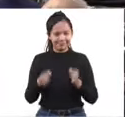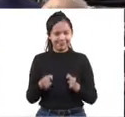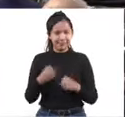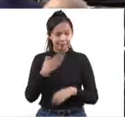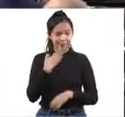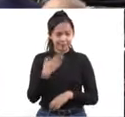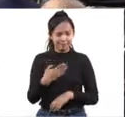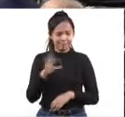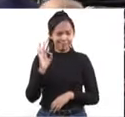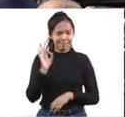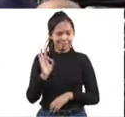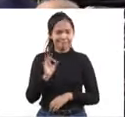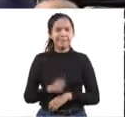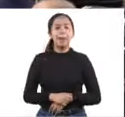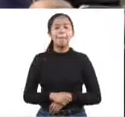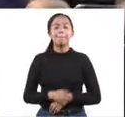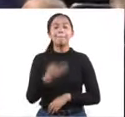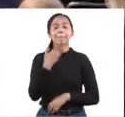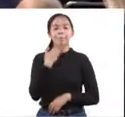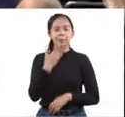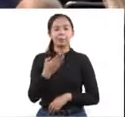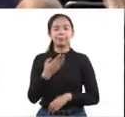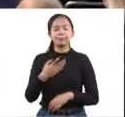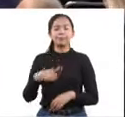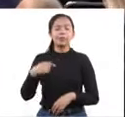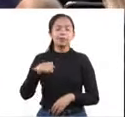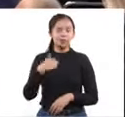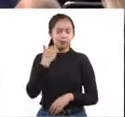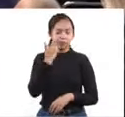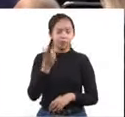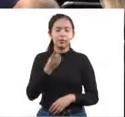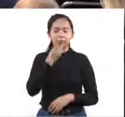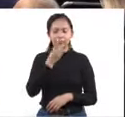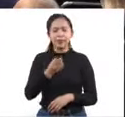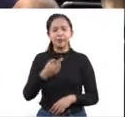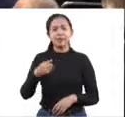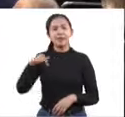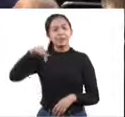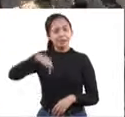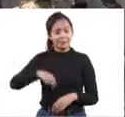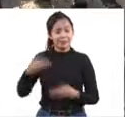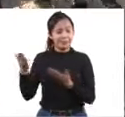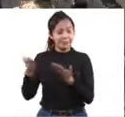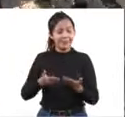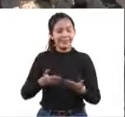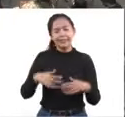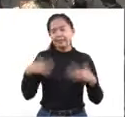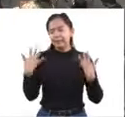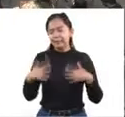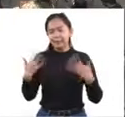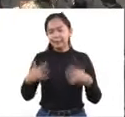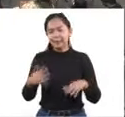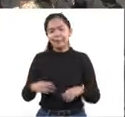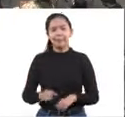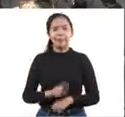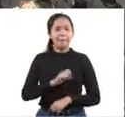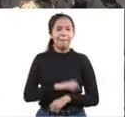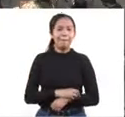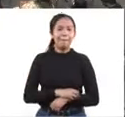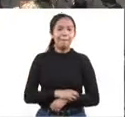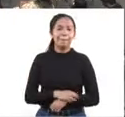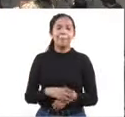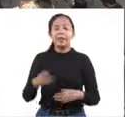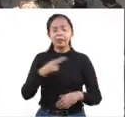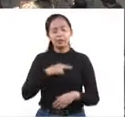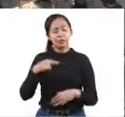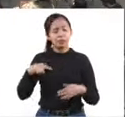Bien, ok. Primero que nada, es un honor poder presentarnos ante ustedes y hablar un poquito acerca de nuestras